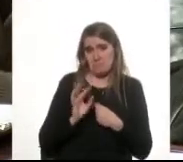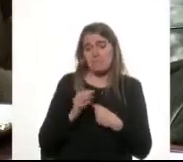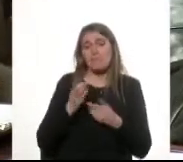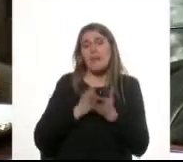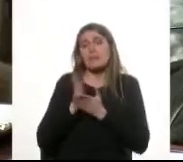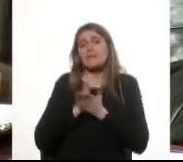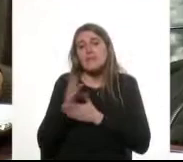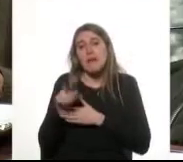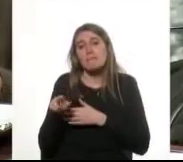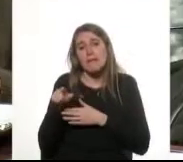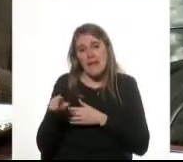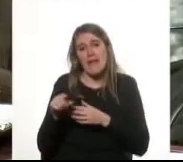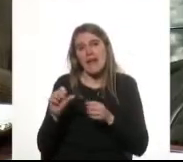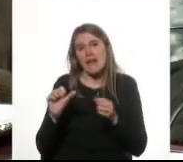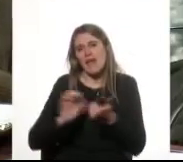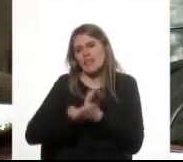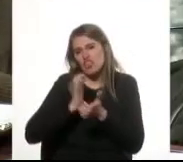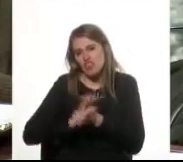de editorial.